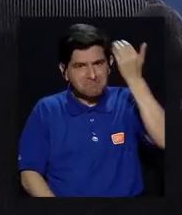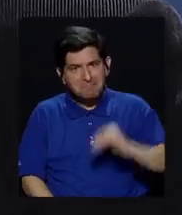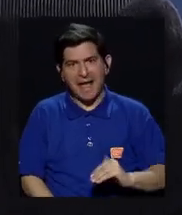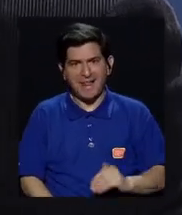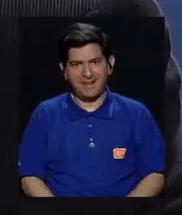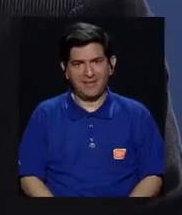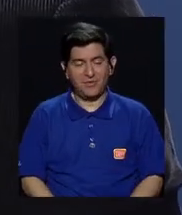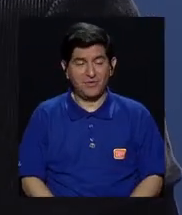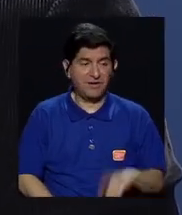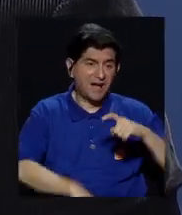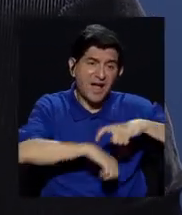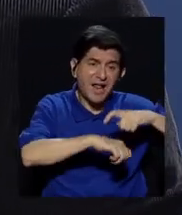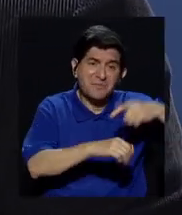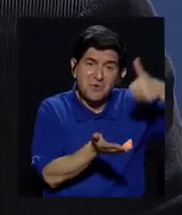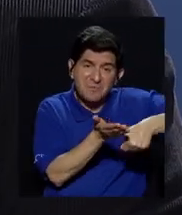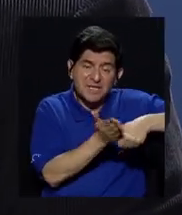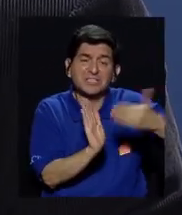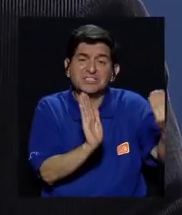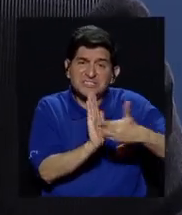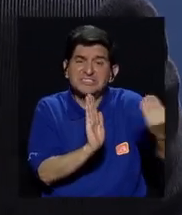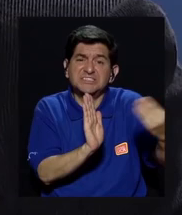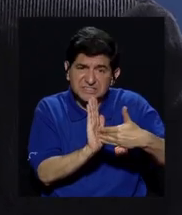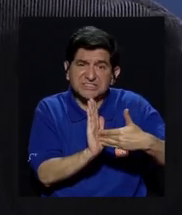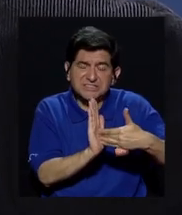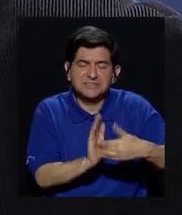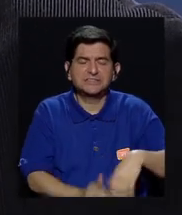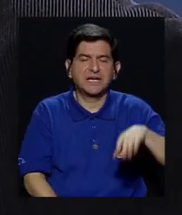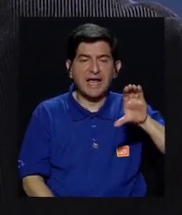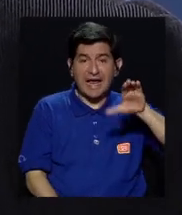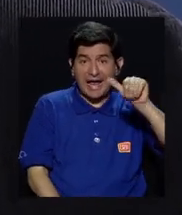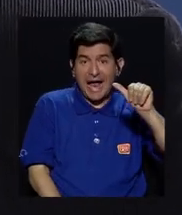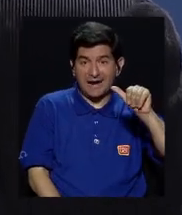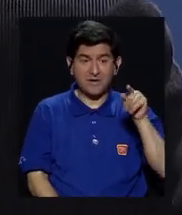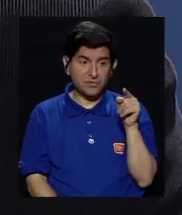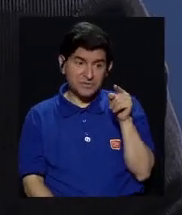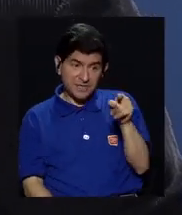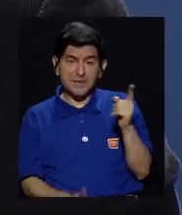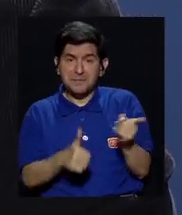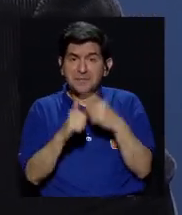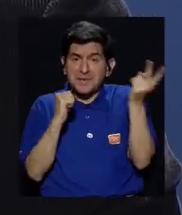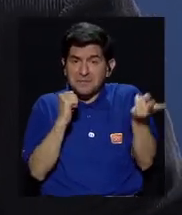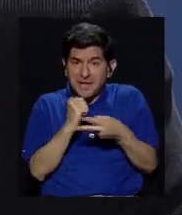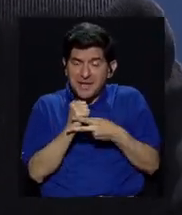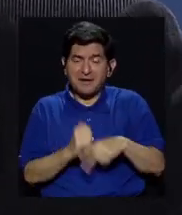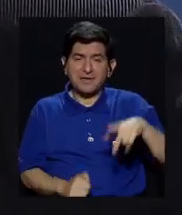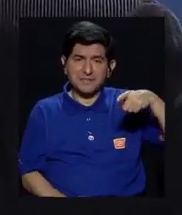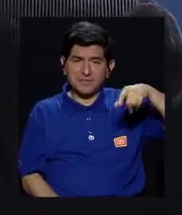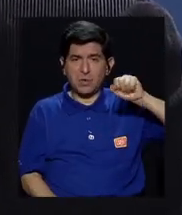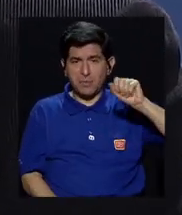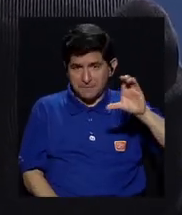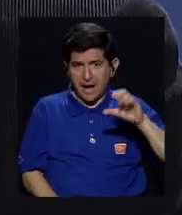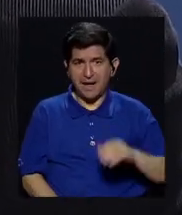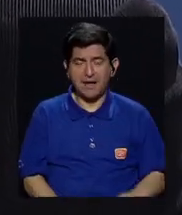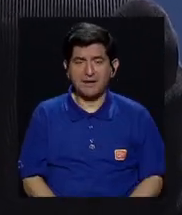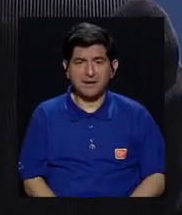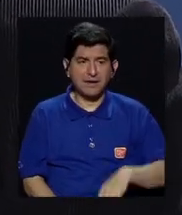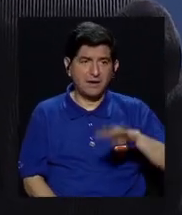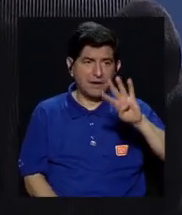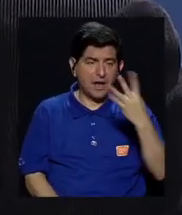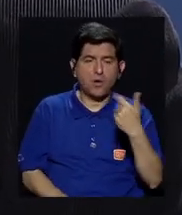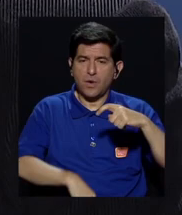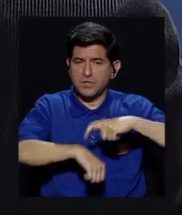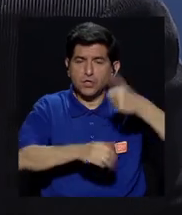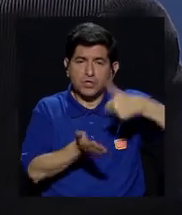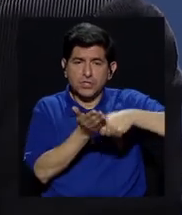que es malo para las elecciones eso perjudica mucho y carlos alvarado le toca por primera vez al partido acción ciudadana en su